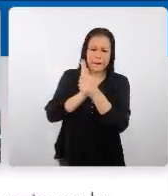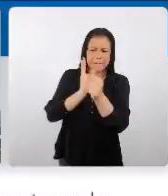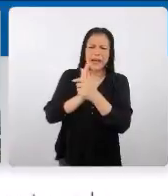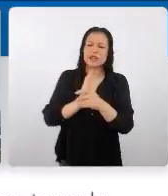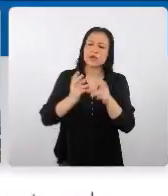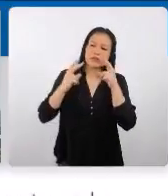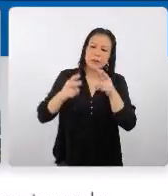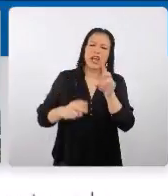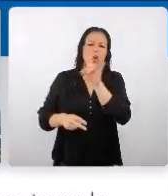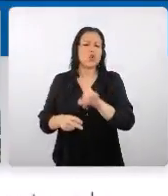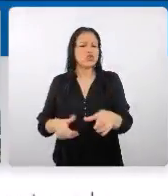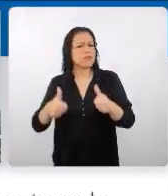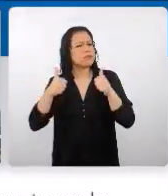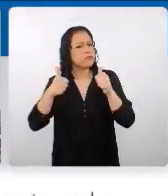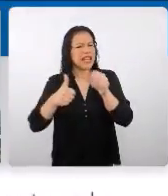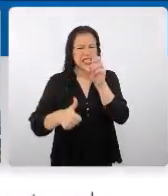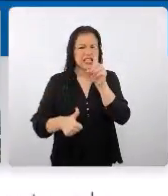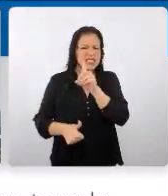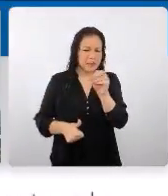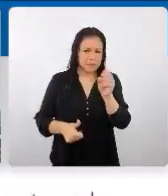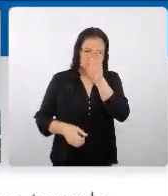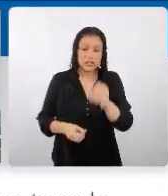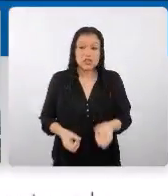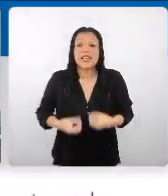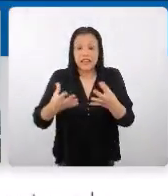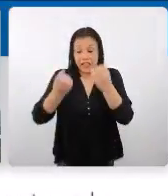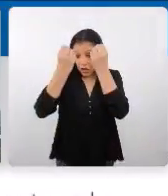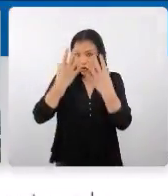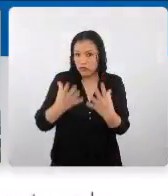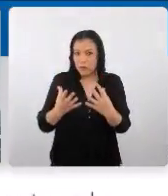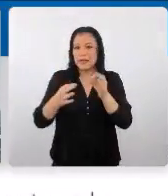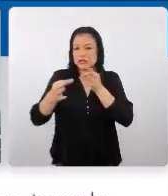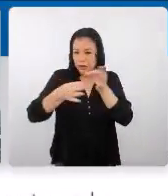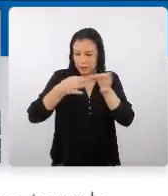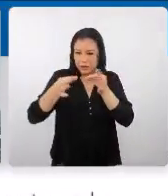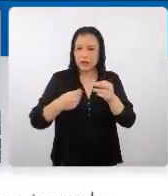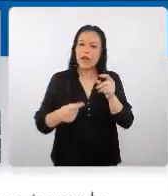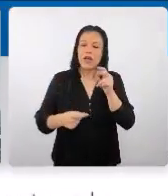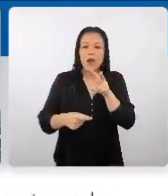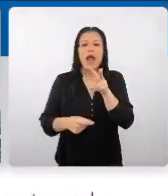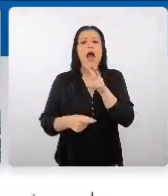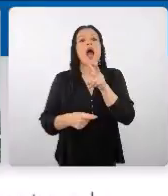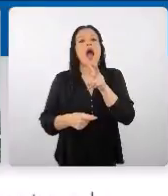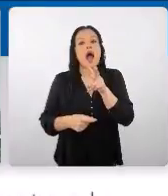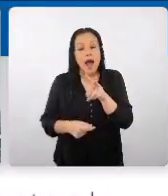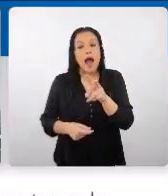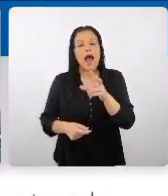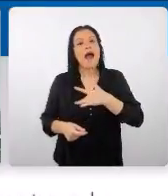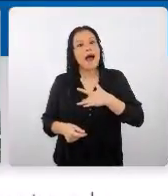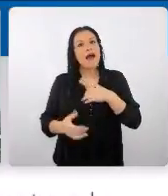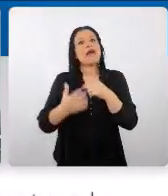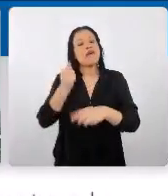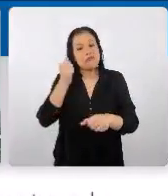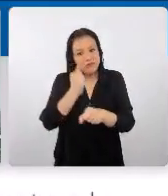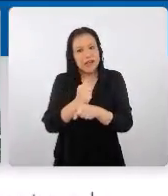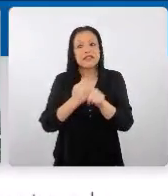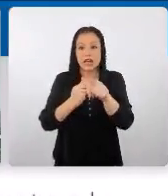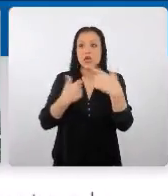usarlos a cabalidad y tienen que informar sobre ellos. Tienen que irradiar esta confianza manejando los protocolos y el